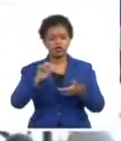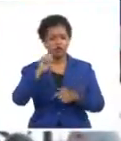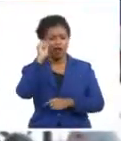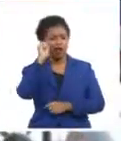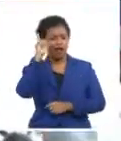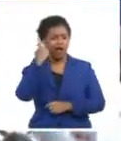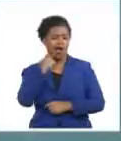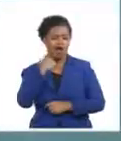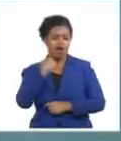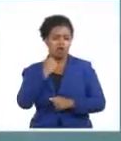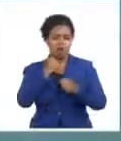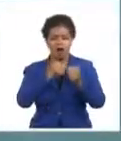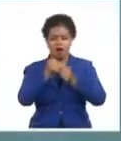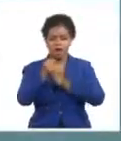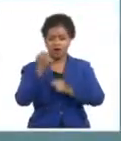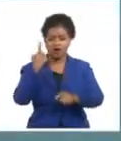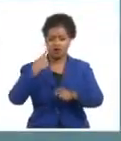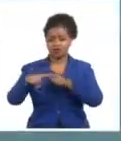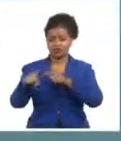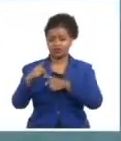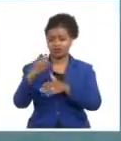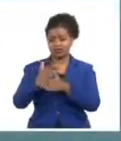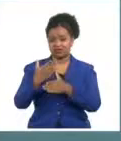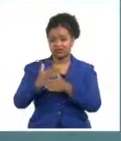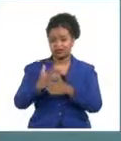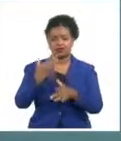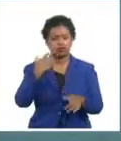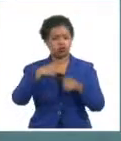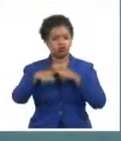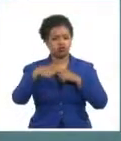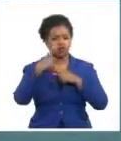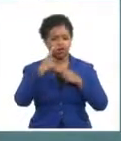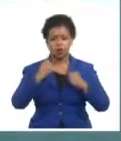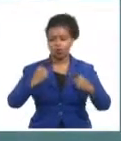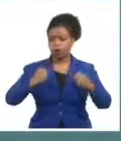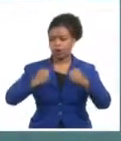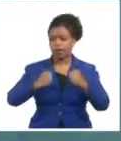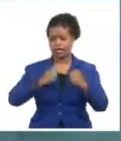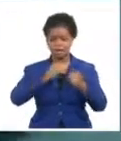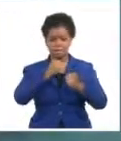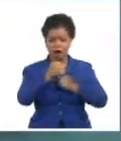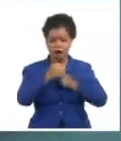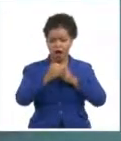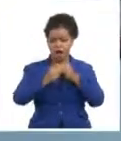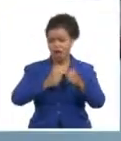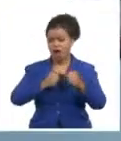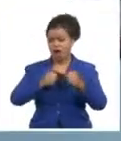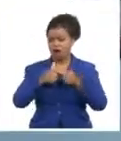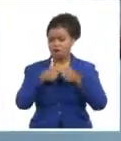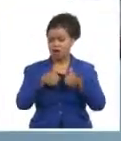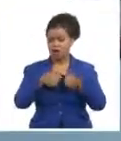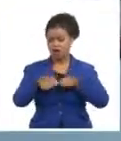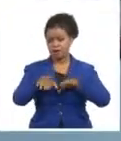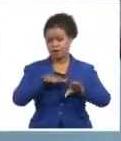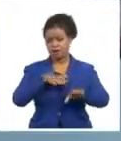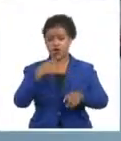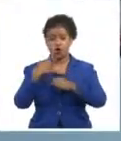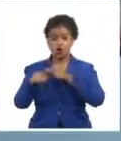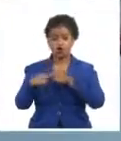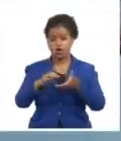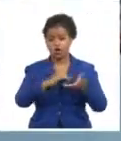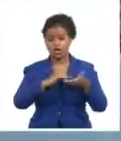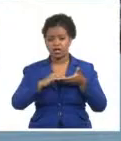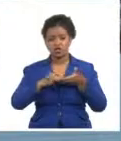pinareño Fabián Magaña. Josvani Beitia exhibió una excelente forma ante el local Andiel García, al tiempo que Damián Arce no traicionó a su